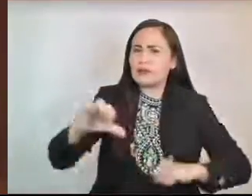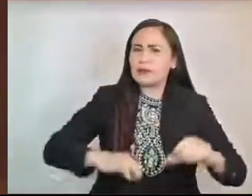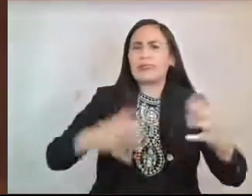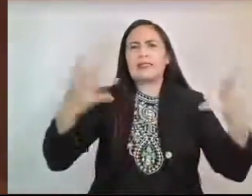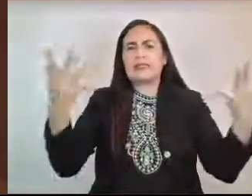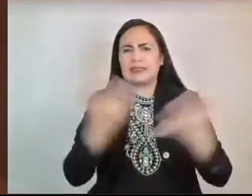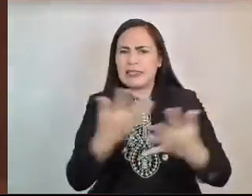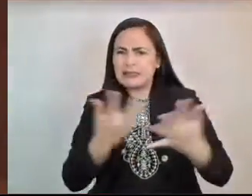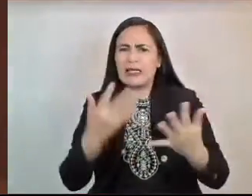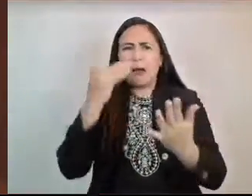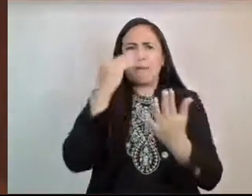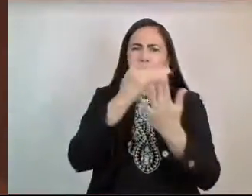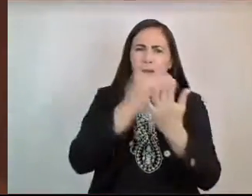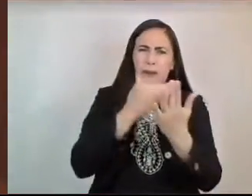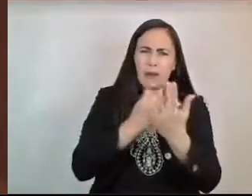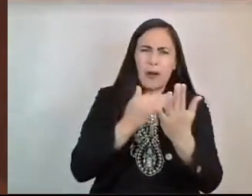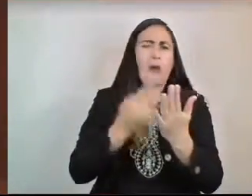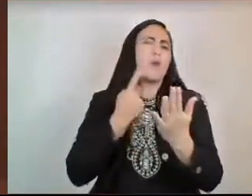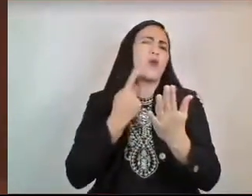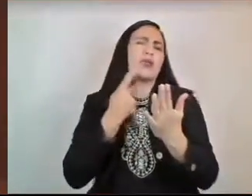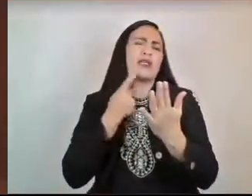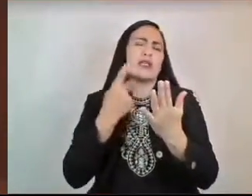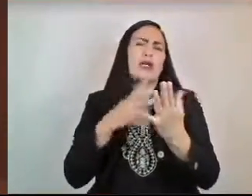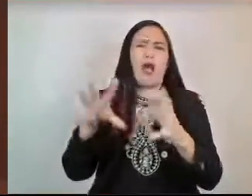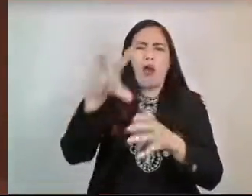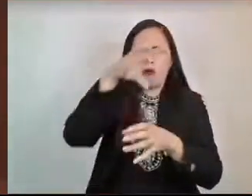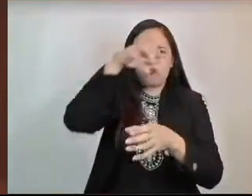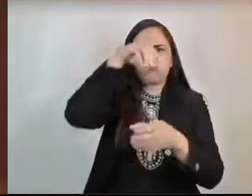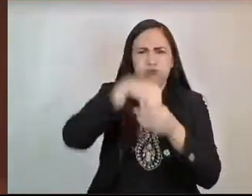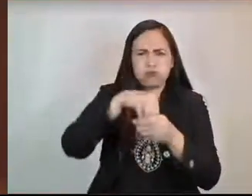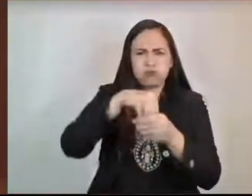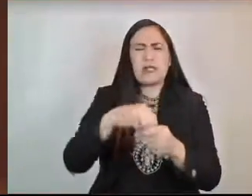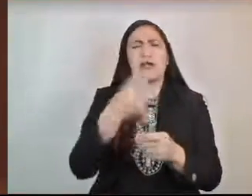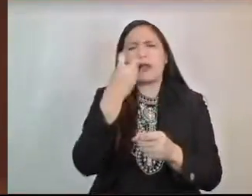política pública integral sobre esta gran necesidad